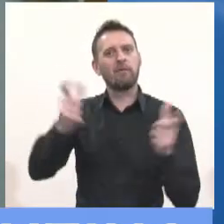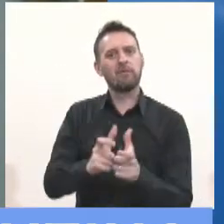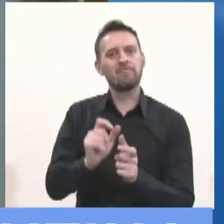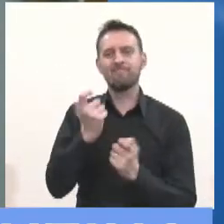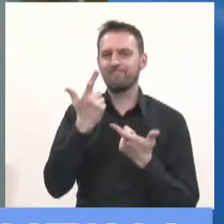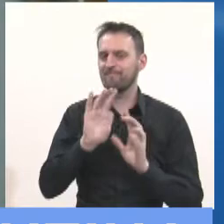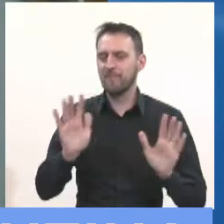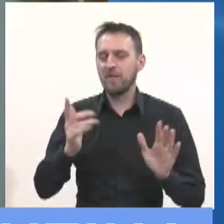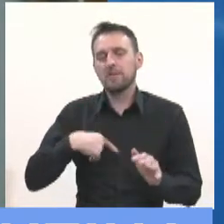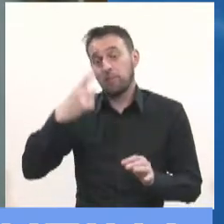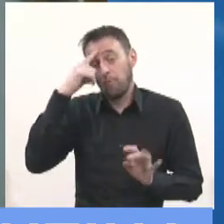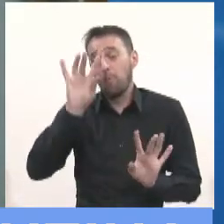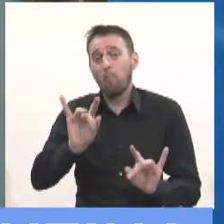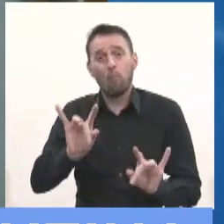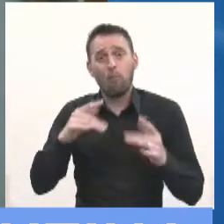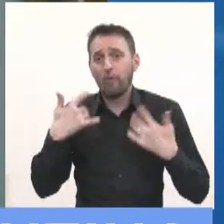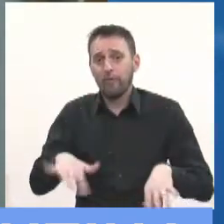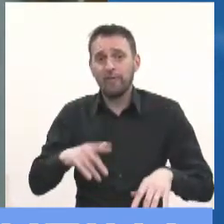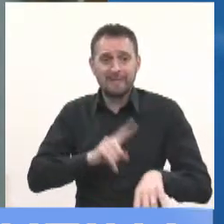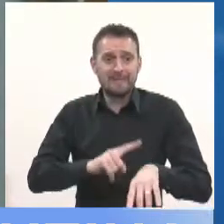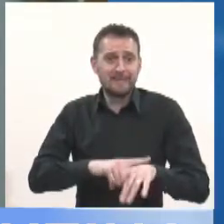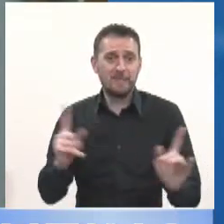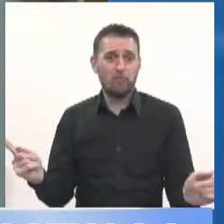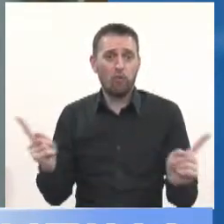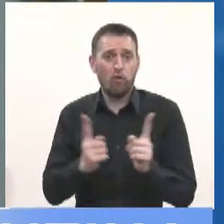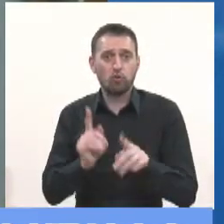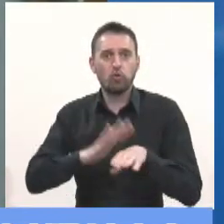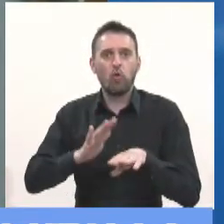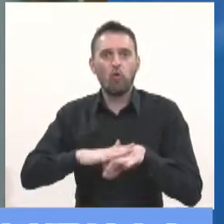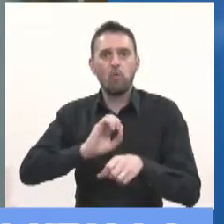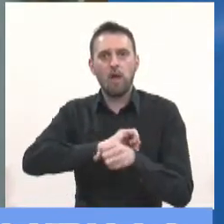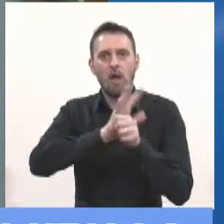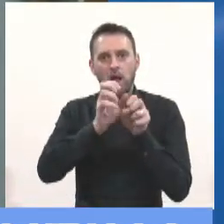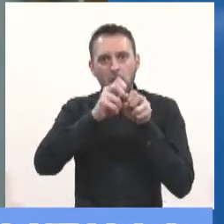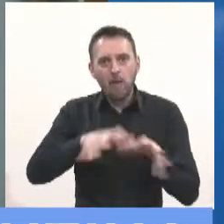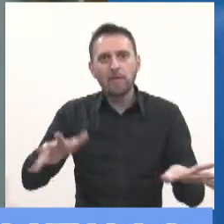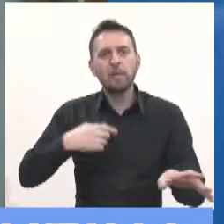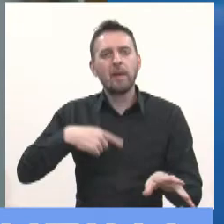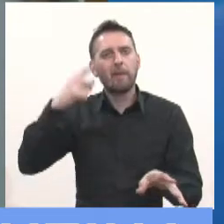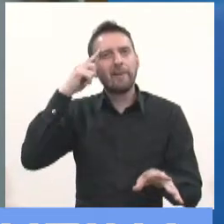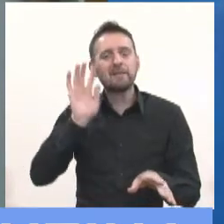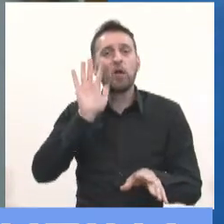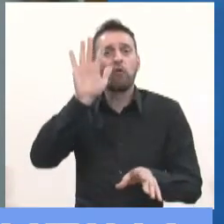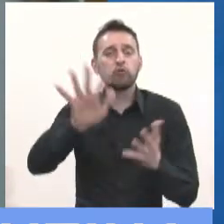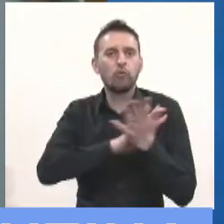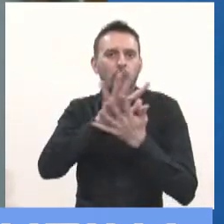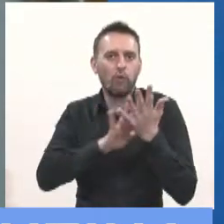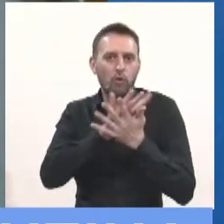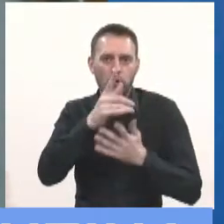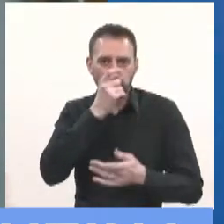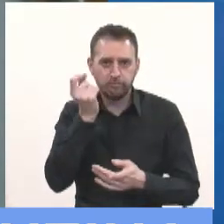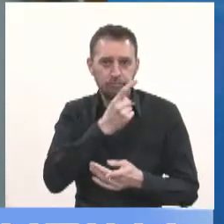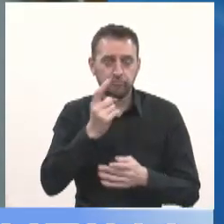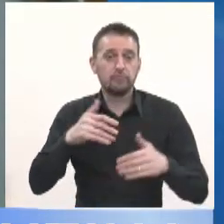más, creo que es muy difícil en el corto tiempo y más con esta pandemia en el medio aspirar a una reducción del déficit. Por lo tanto, es